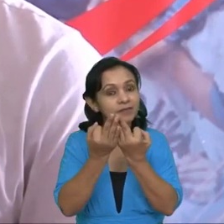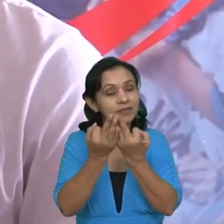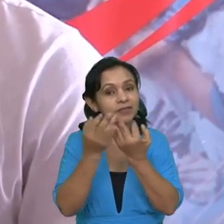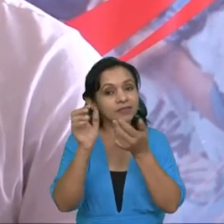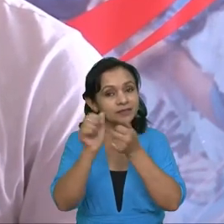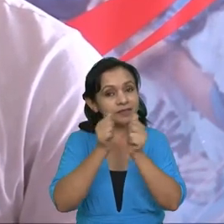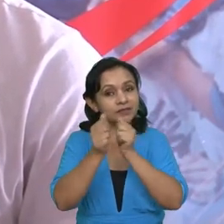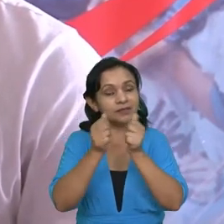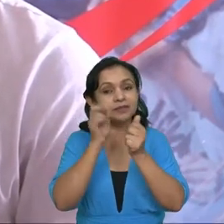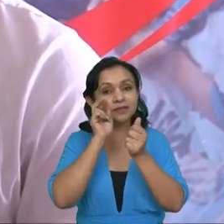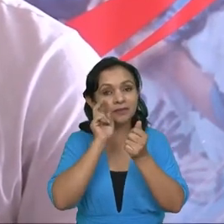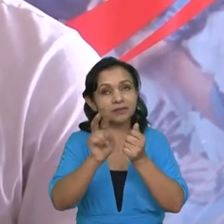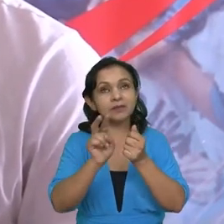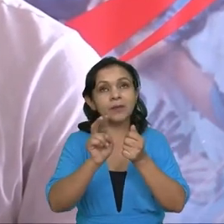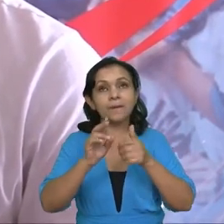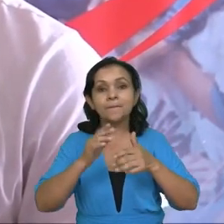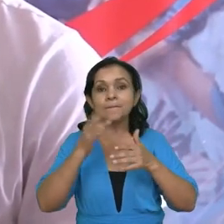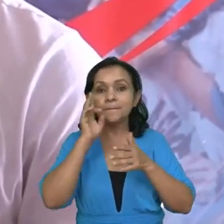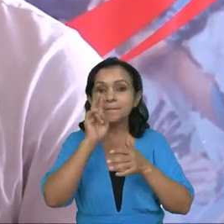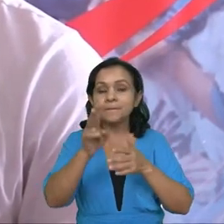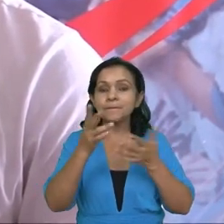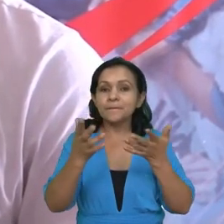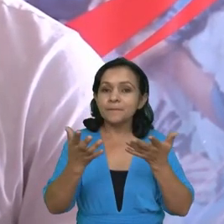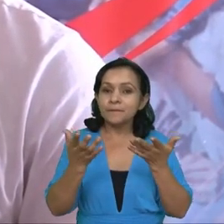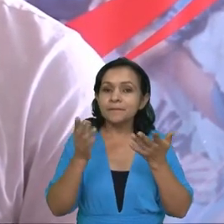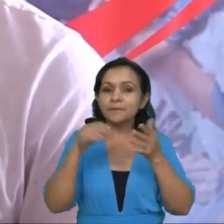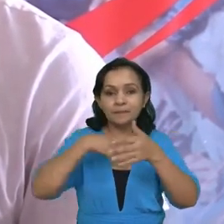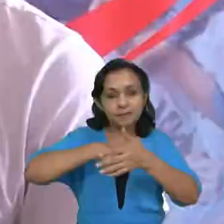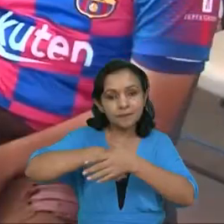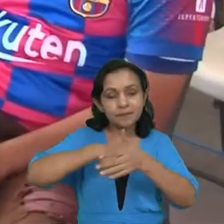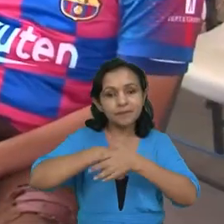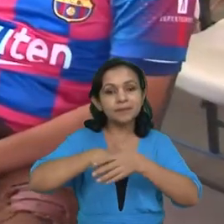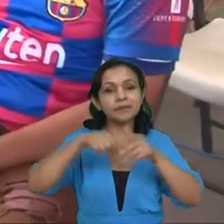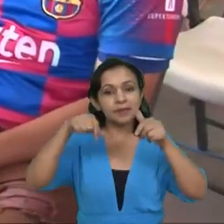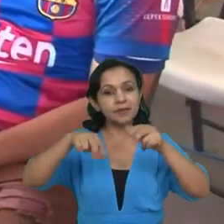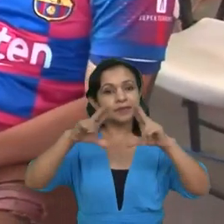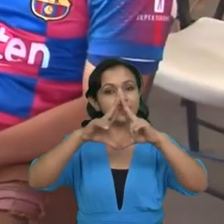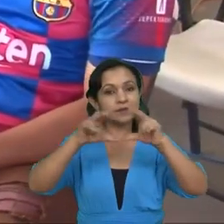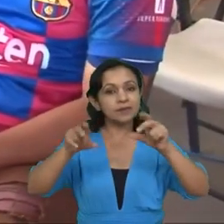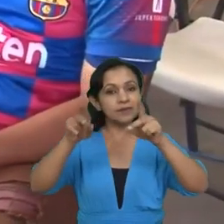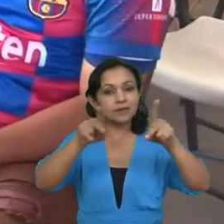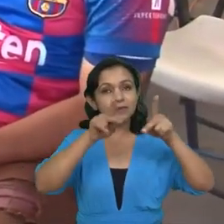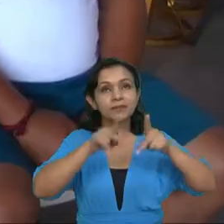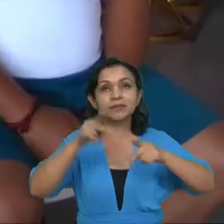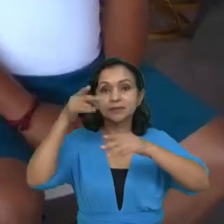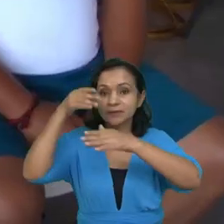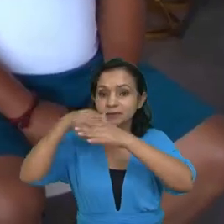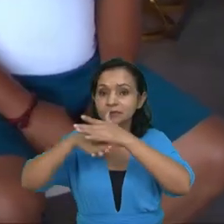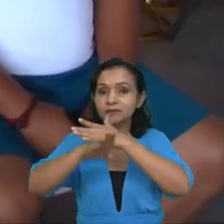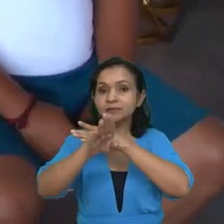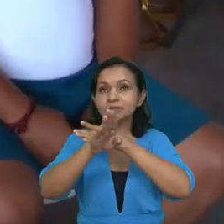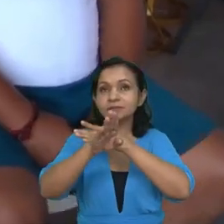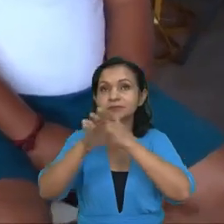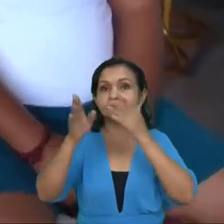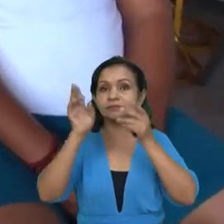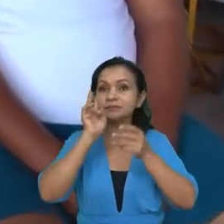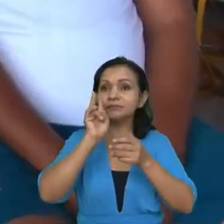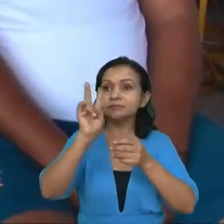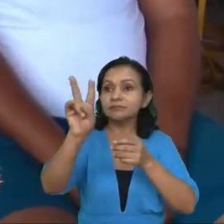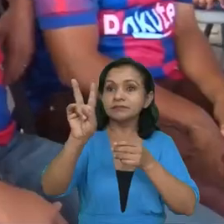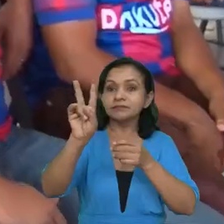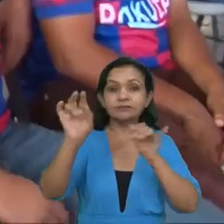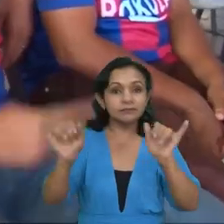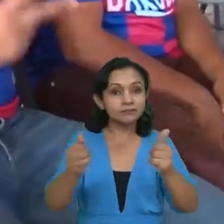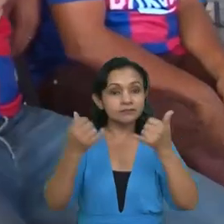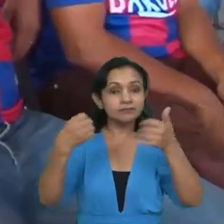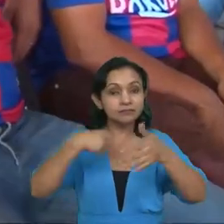evento que es muy importante para disfrutar y también para fomentar el fútbol en el país las personas que asistan además de presenciar en vivo el